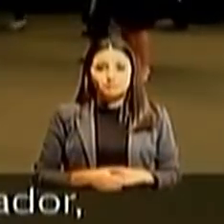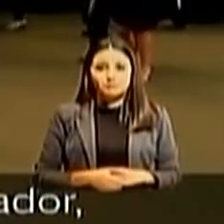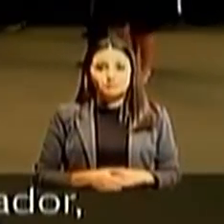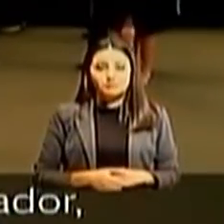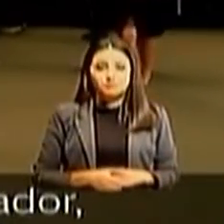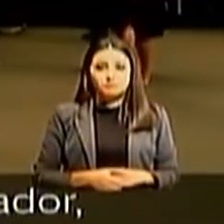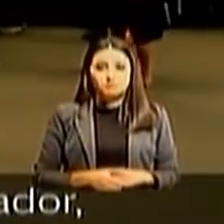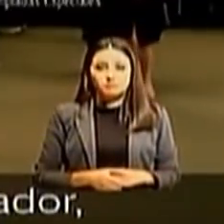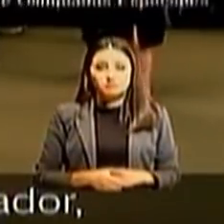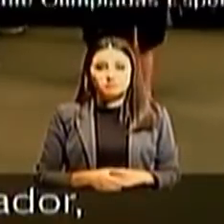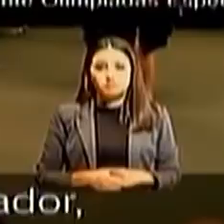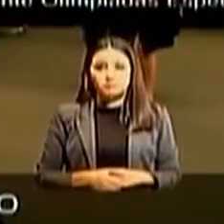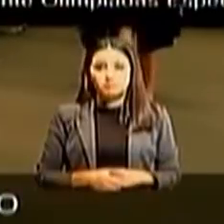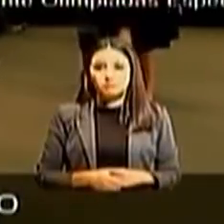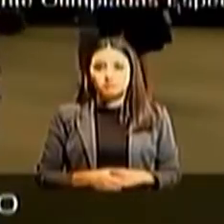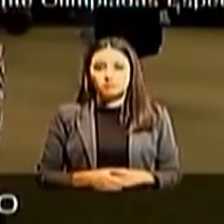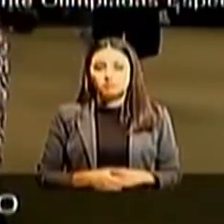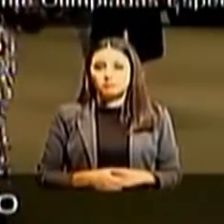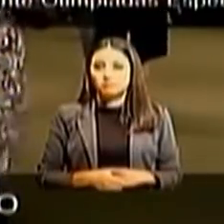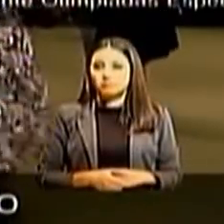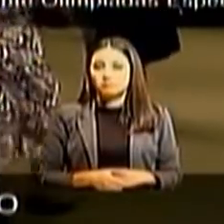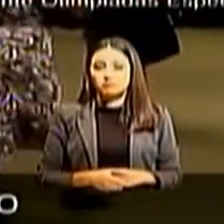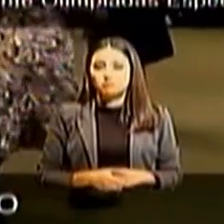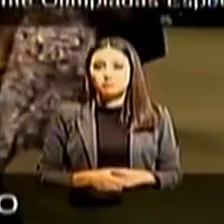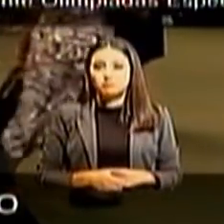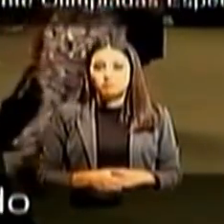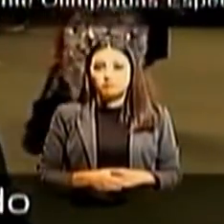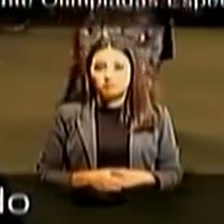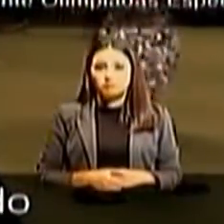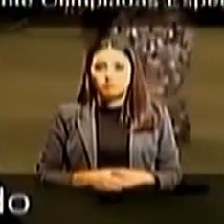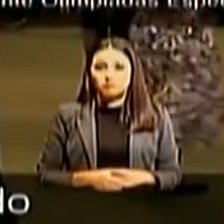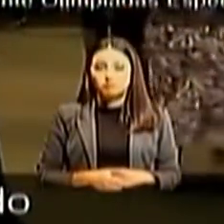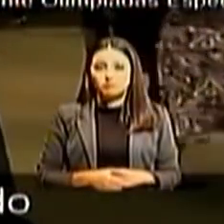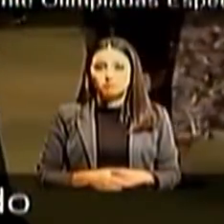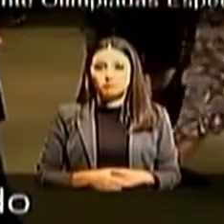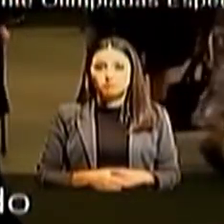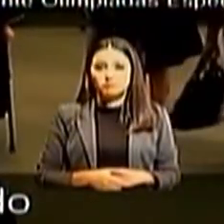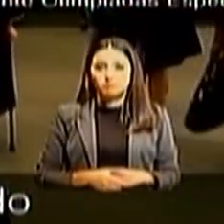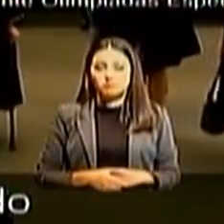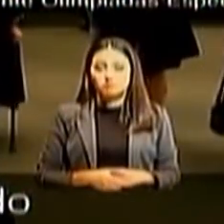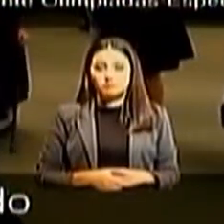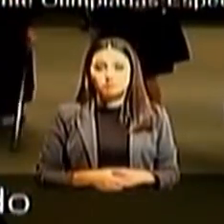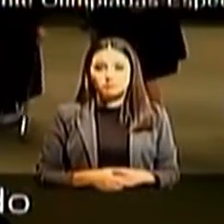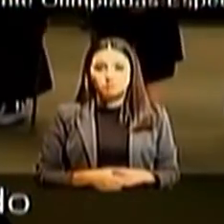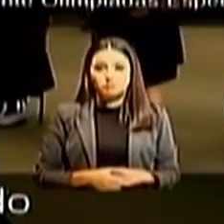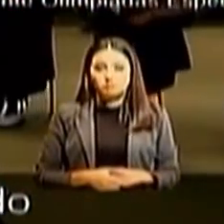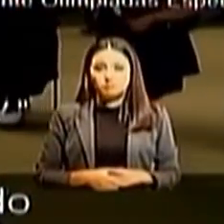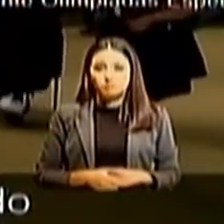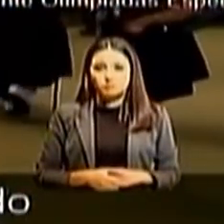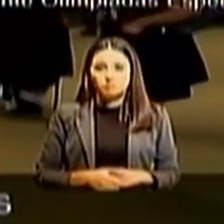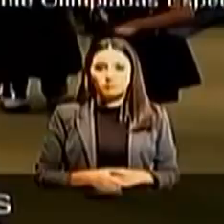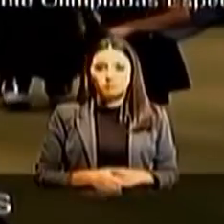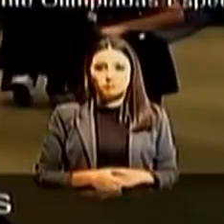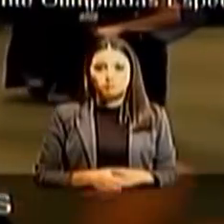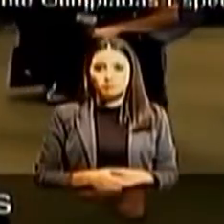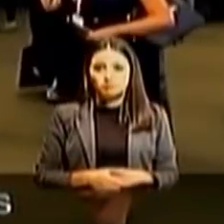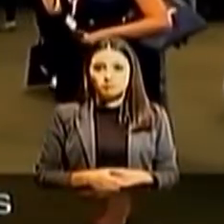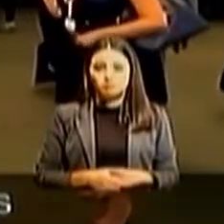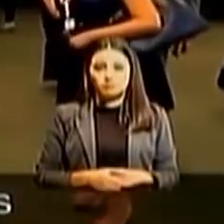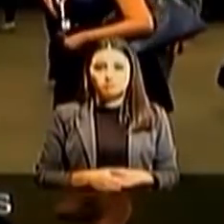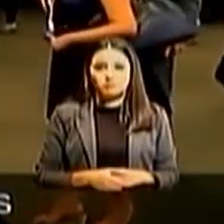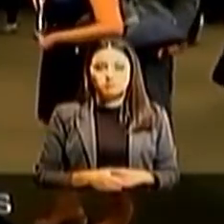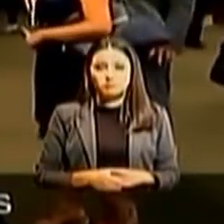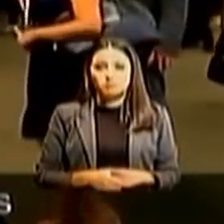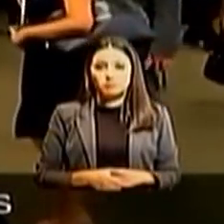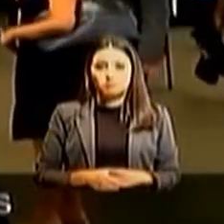leader for Ecuador, a leader for the world, a leader for the Special Olympics movement. We are for you in everything you're doing, and we are